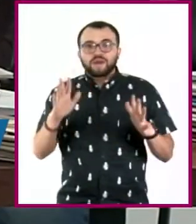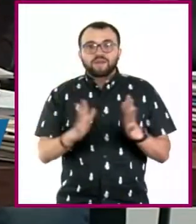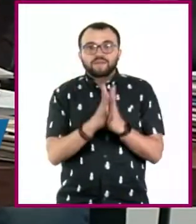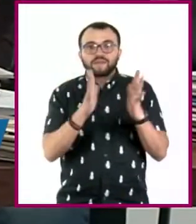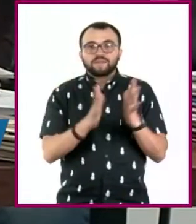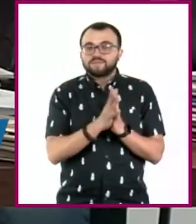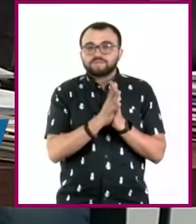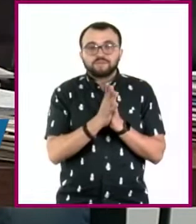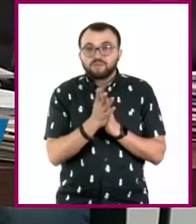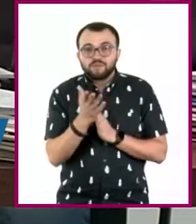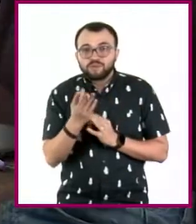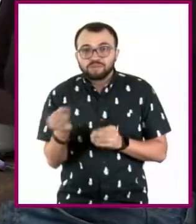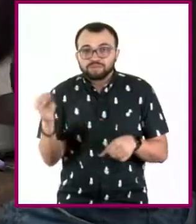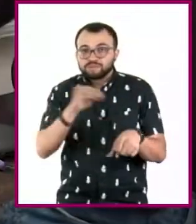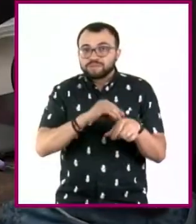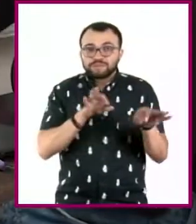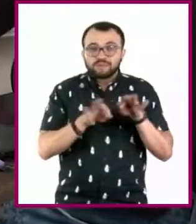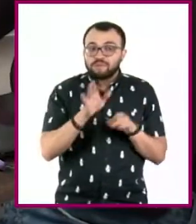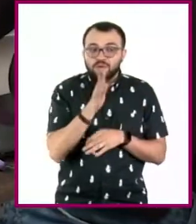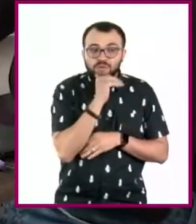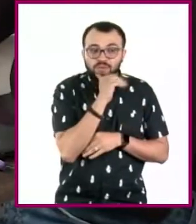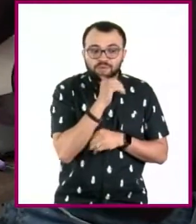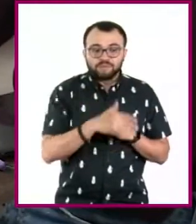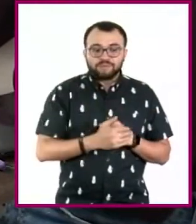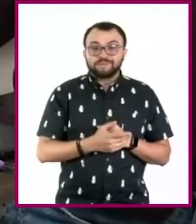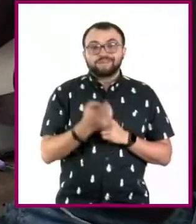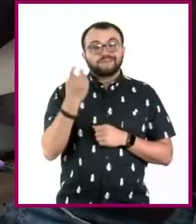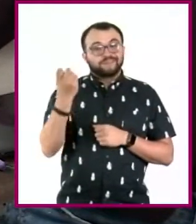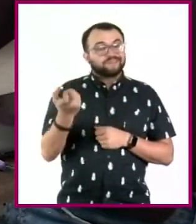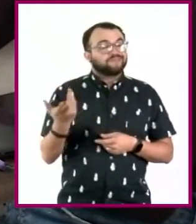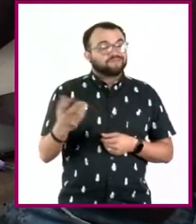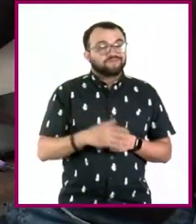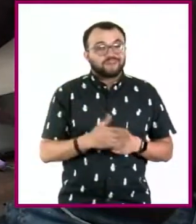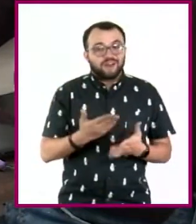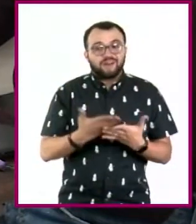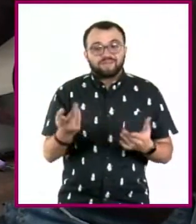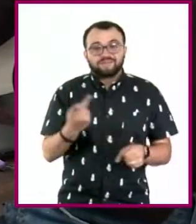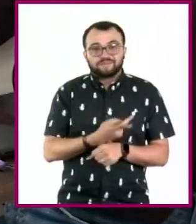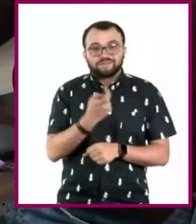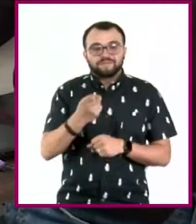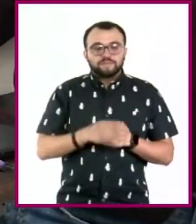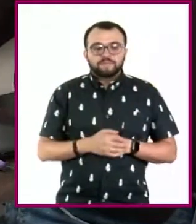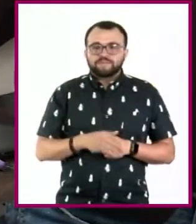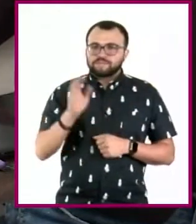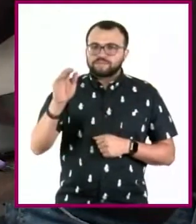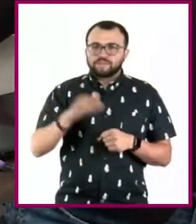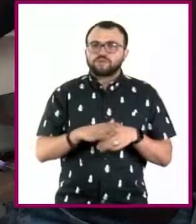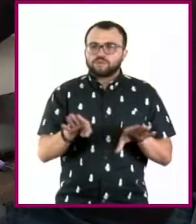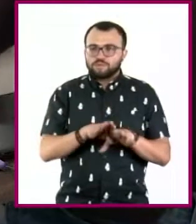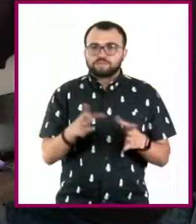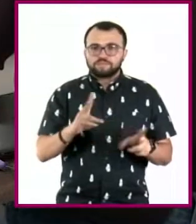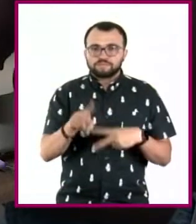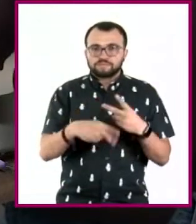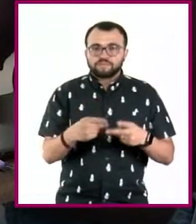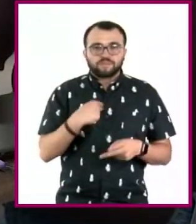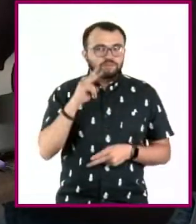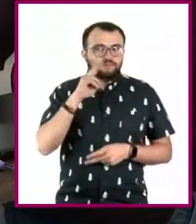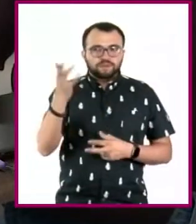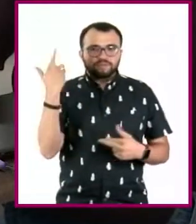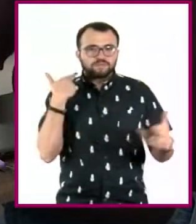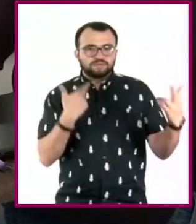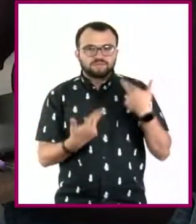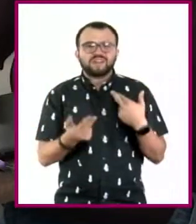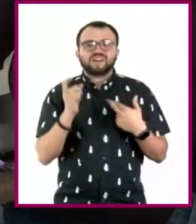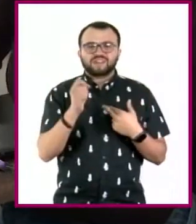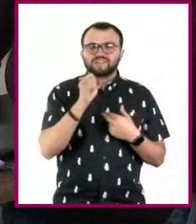de trabajo. Así es. Y al parecer, esa es la tendencia. Chicos, ¿cómo van? Alcancé a oír algo